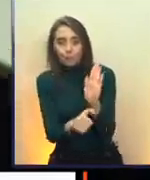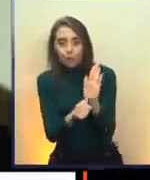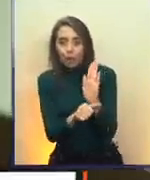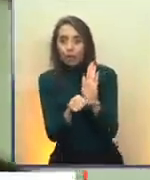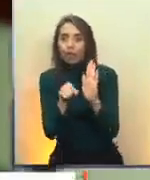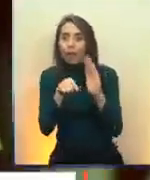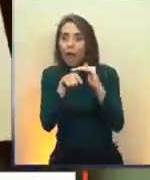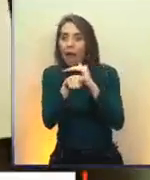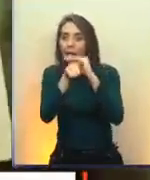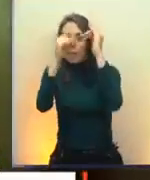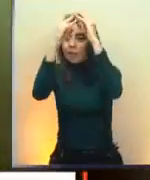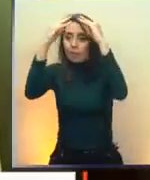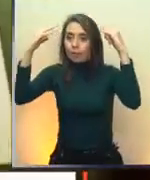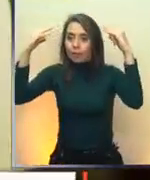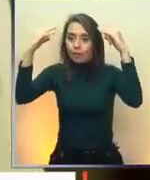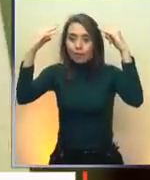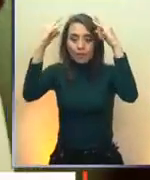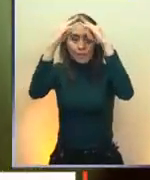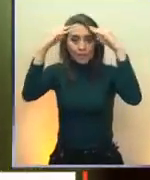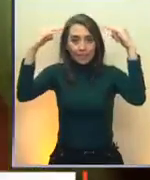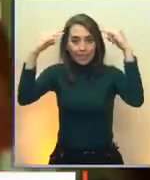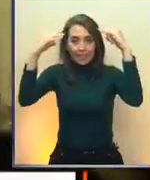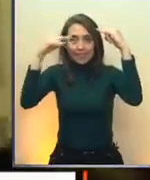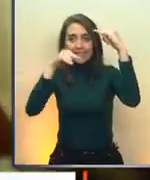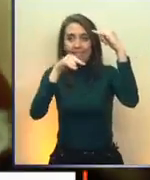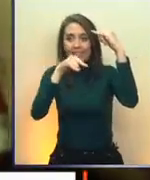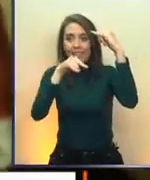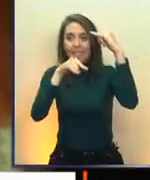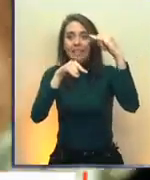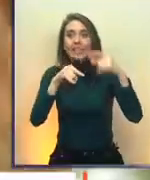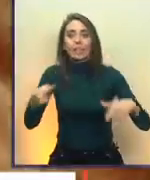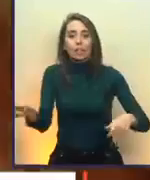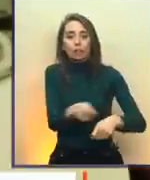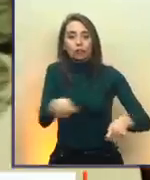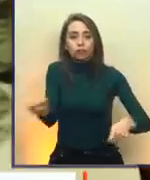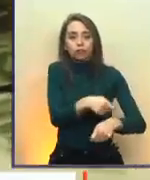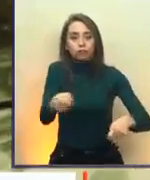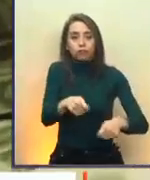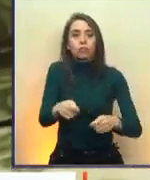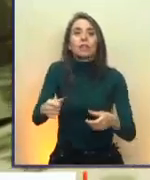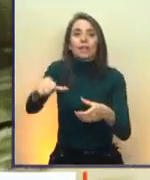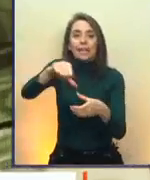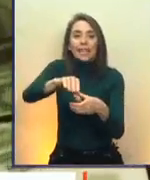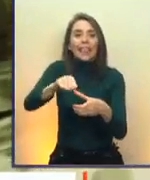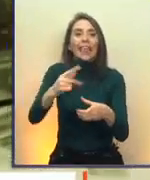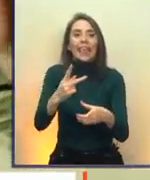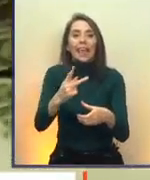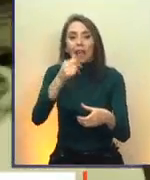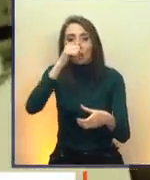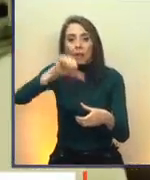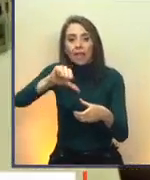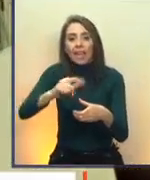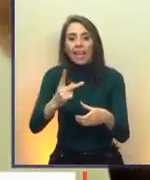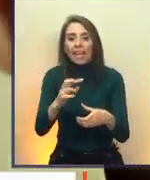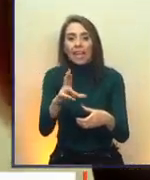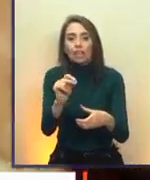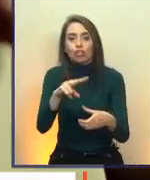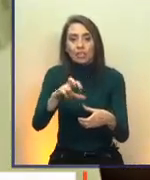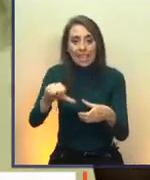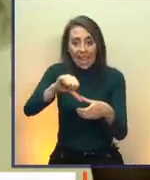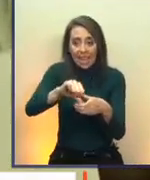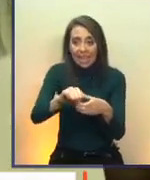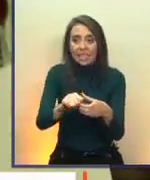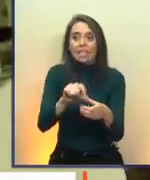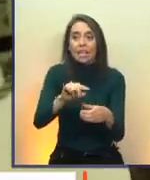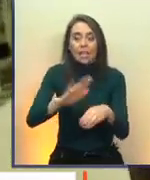interior de una carpa que nos permitía con una nafe a querosén elevar la temperatura interior